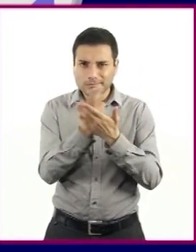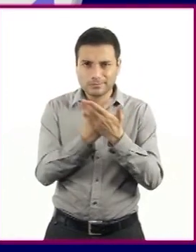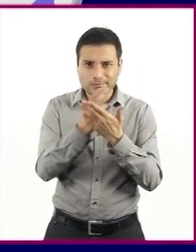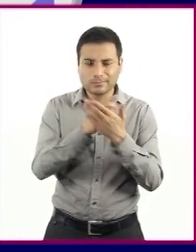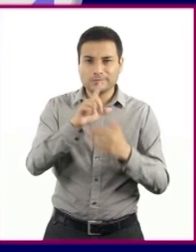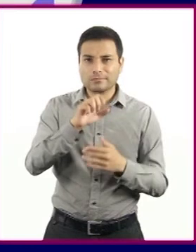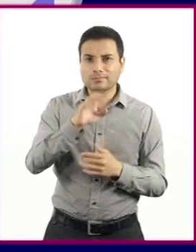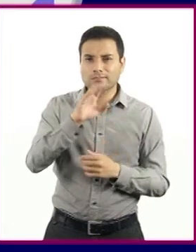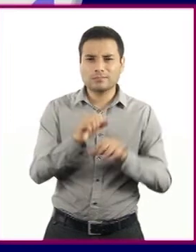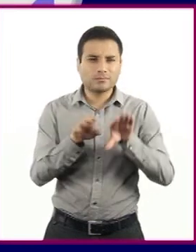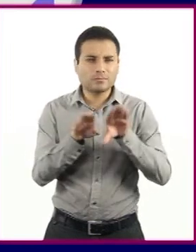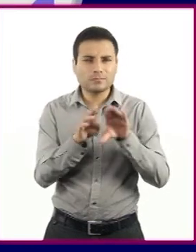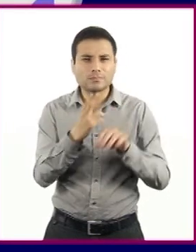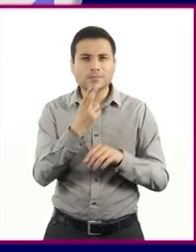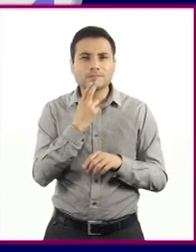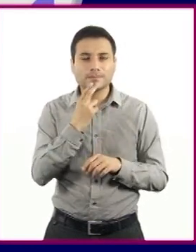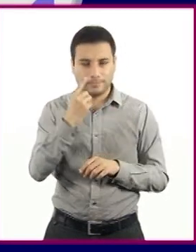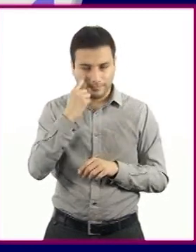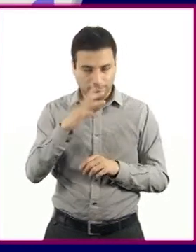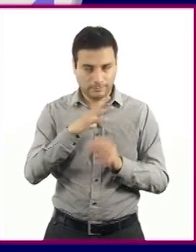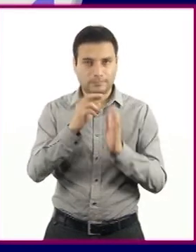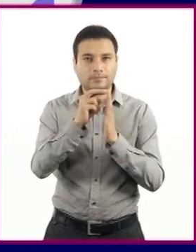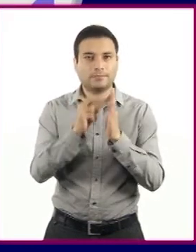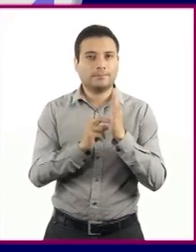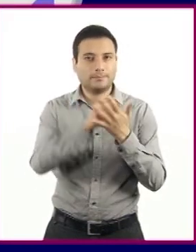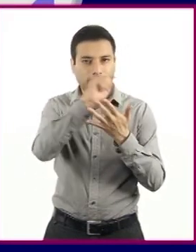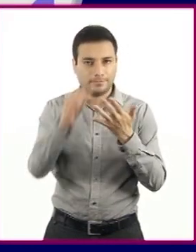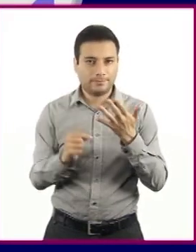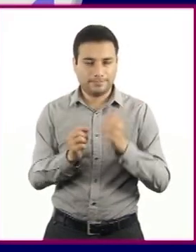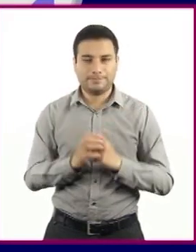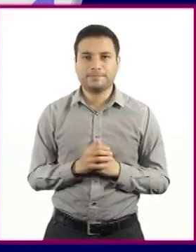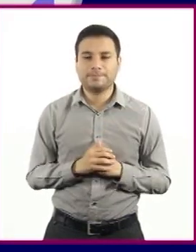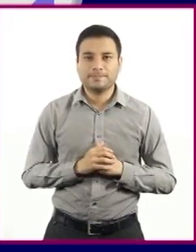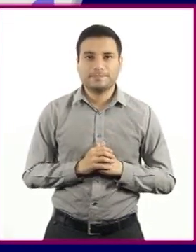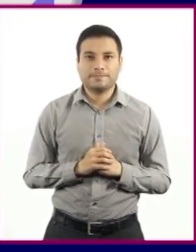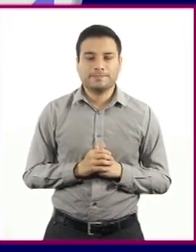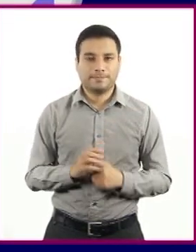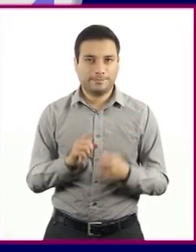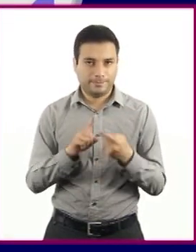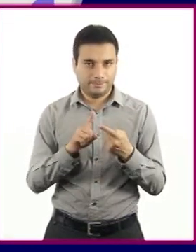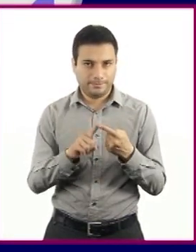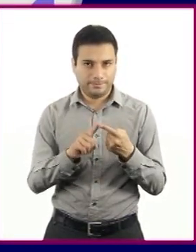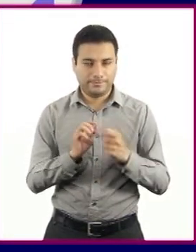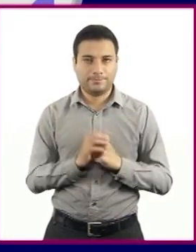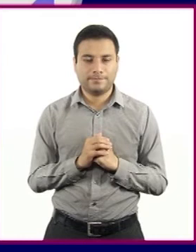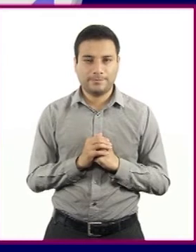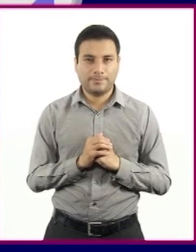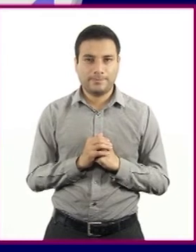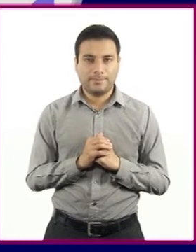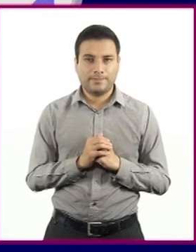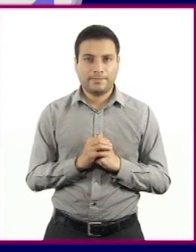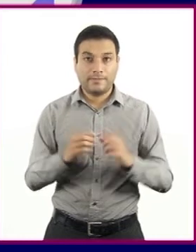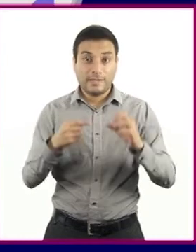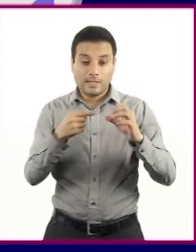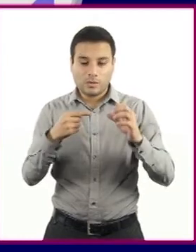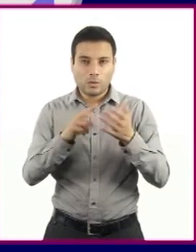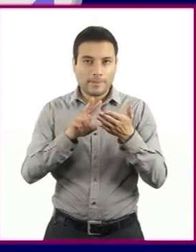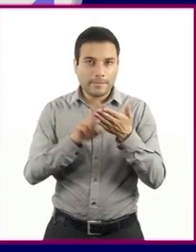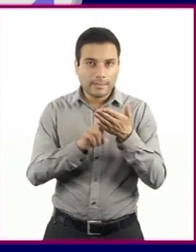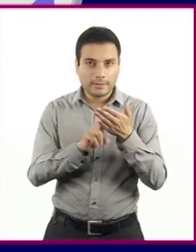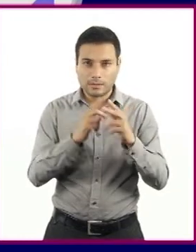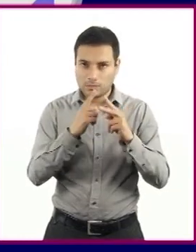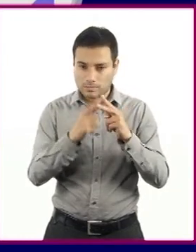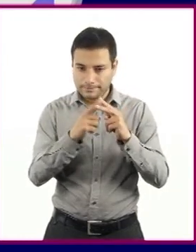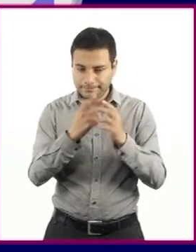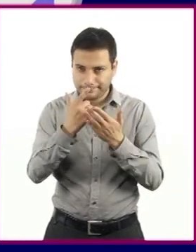Lewis, debemos seguir ciertas reglas, las cuales son: 1. Contar los electrones de valencia de todos